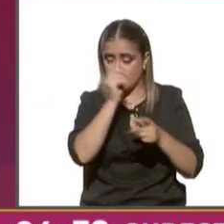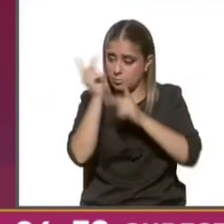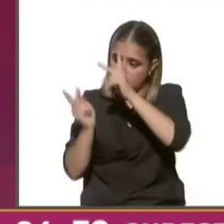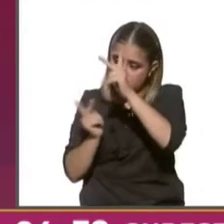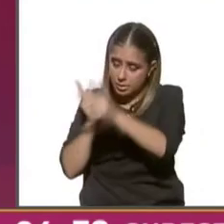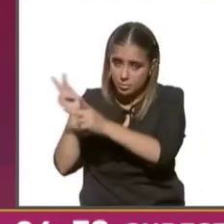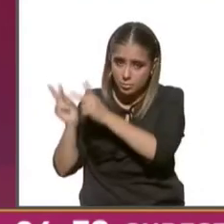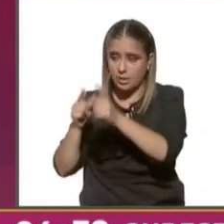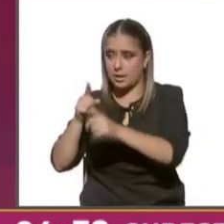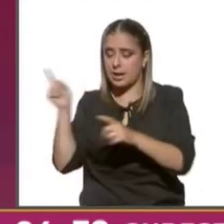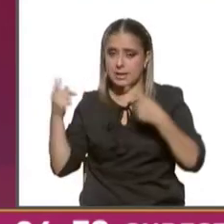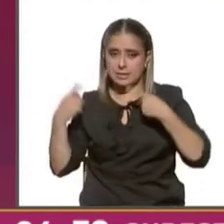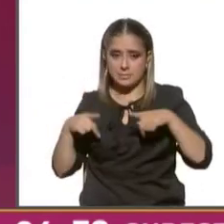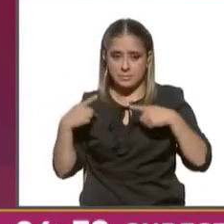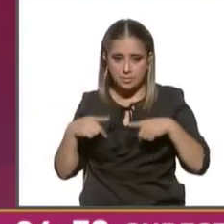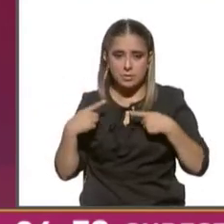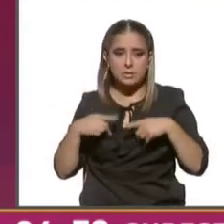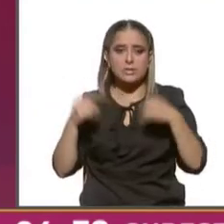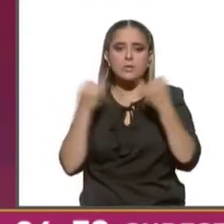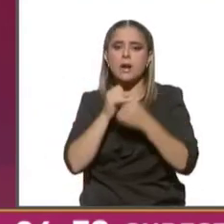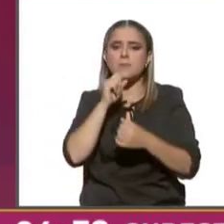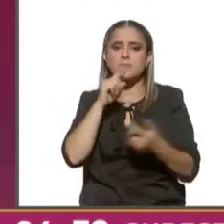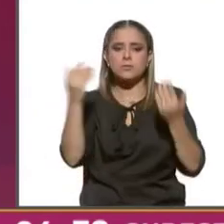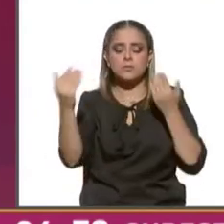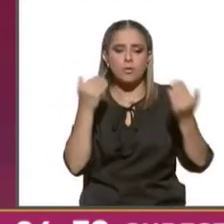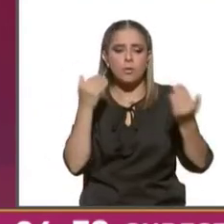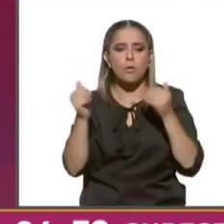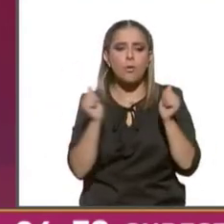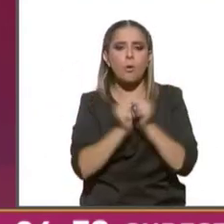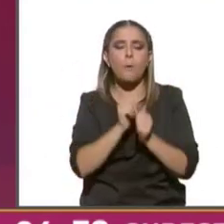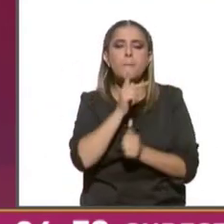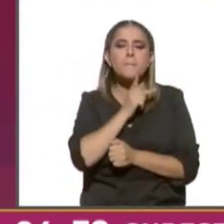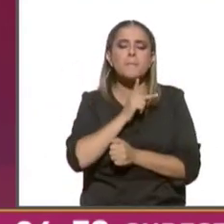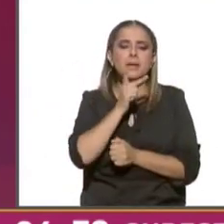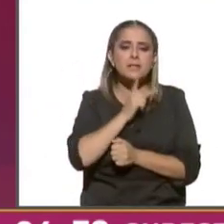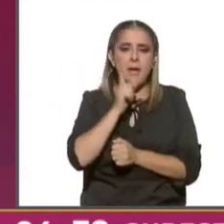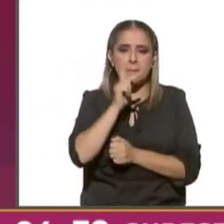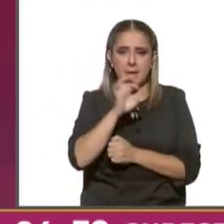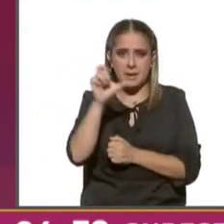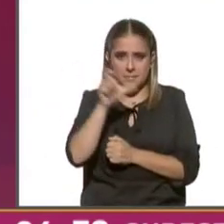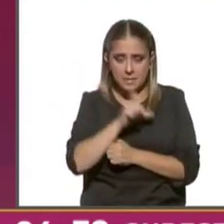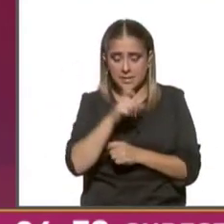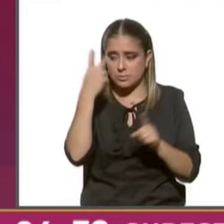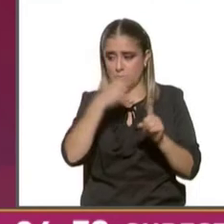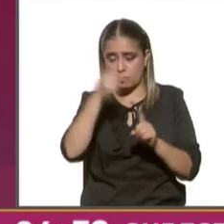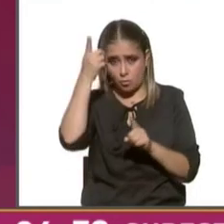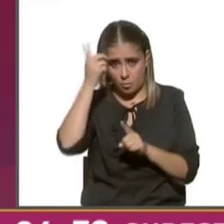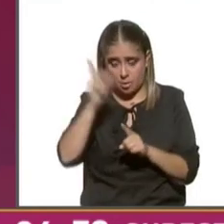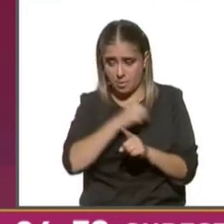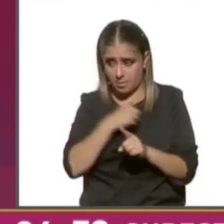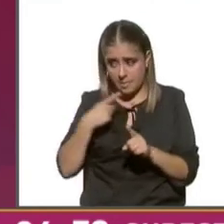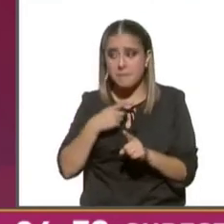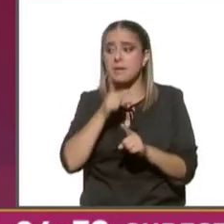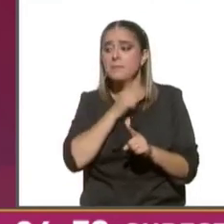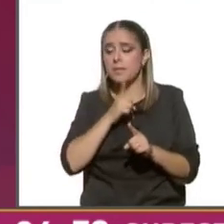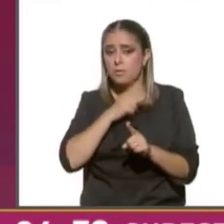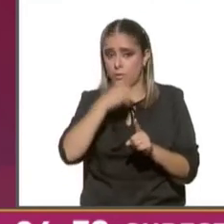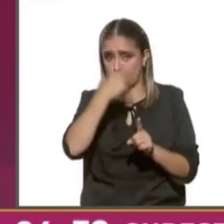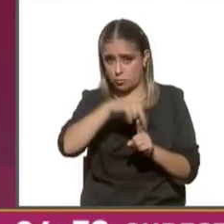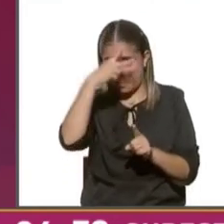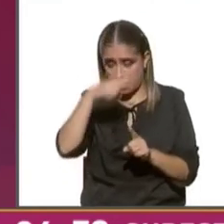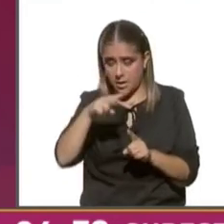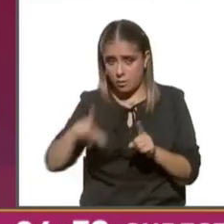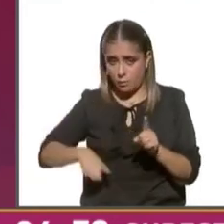lo hace con el petróleo, como se hace con el petróleo a través de Pemex. Creo que es el modelo más similar, por eso